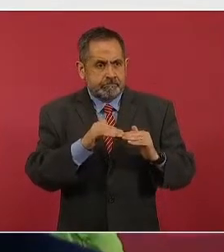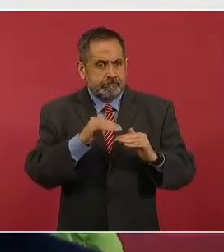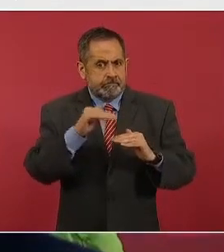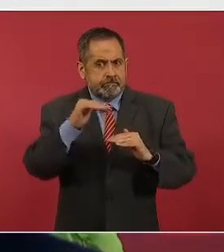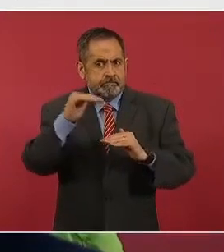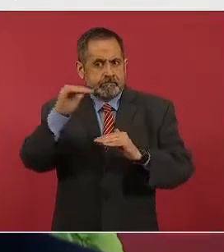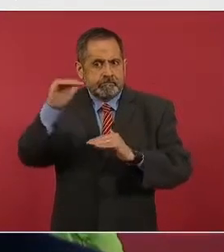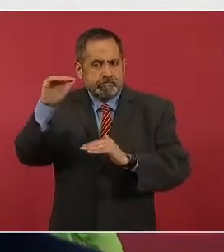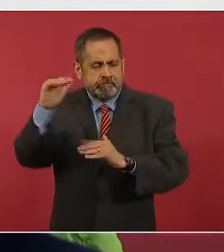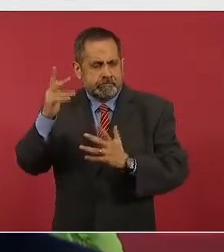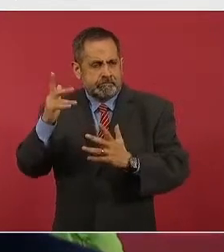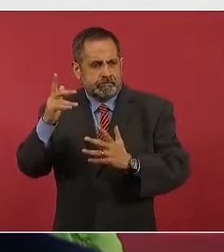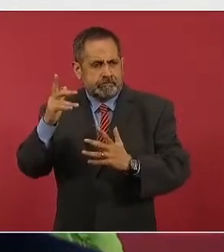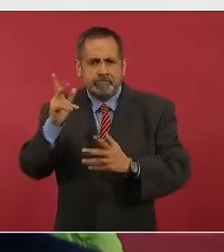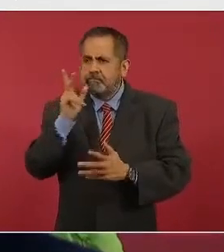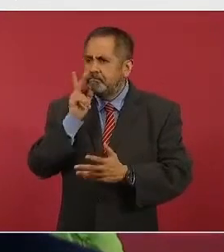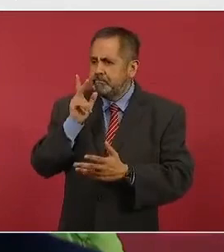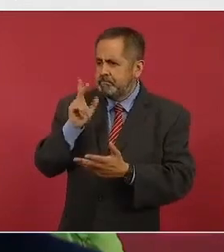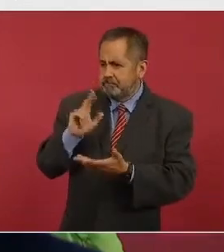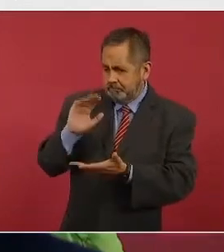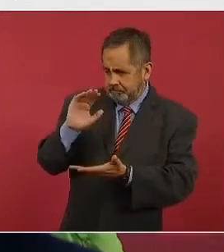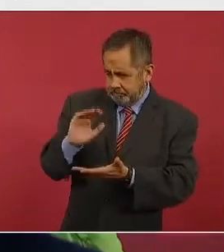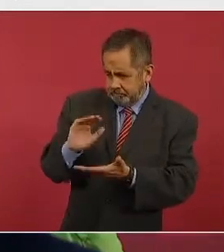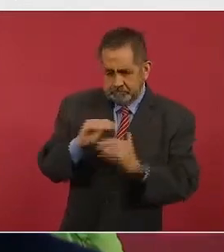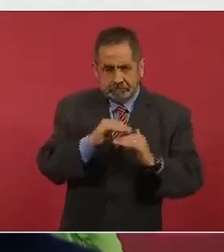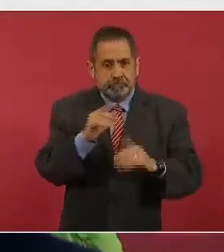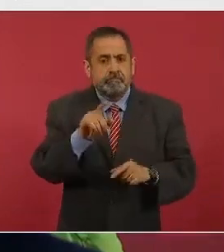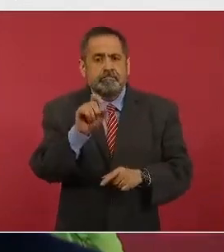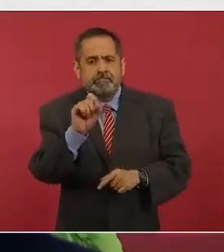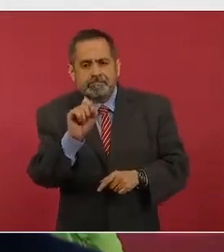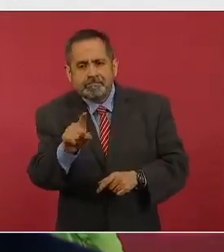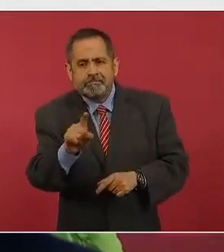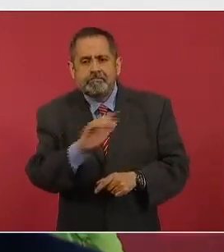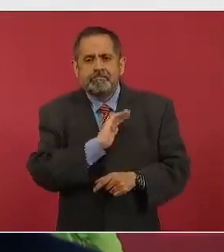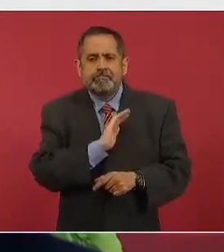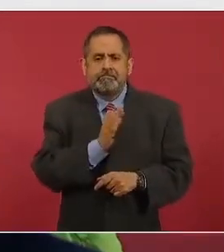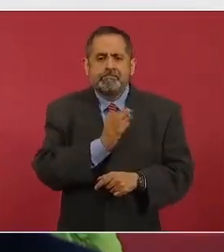sigue hacia arriba. Eso mismo está pasando en España.